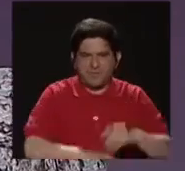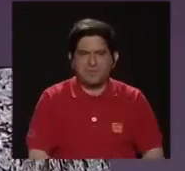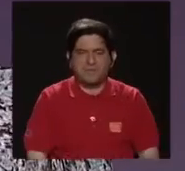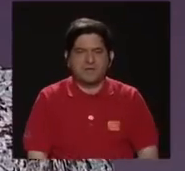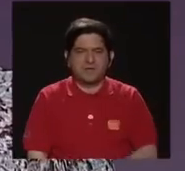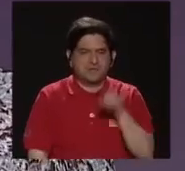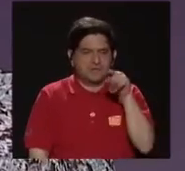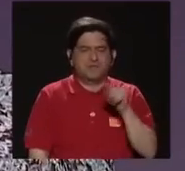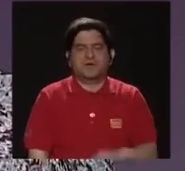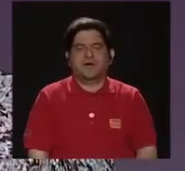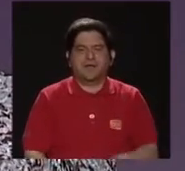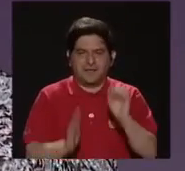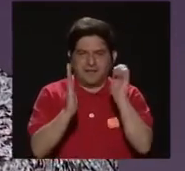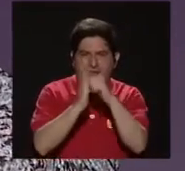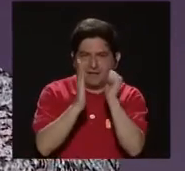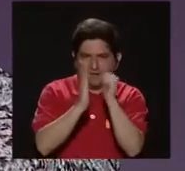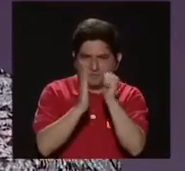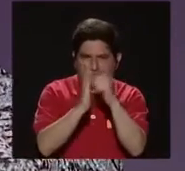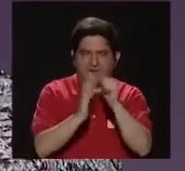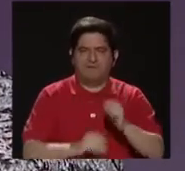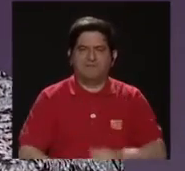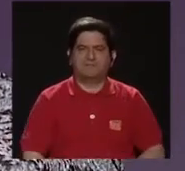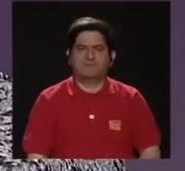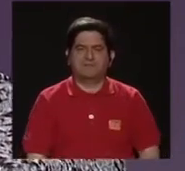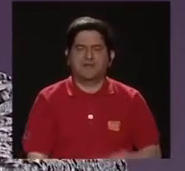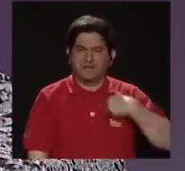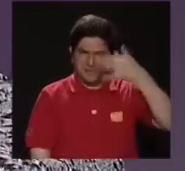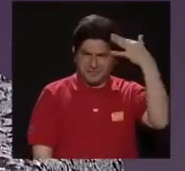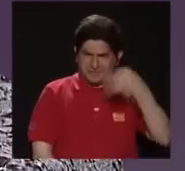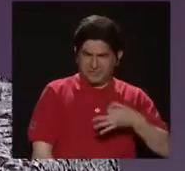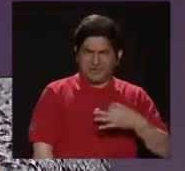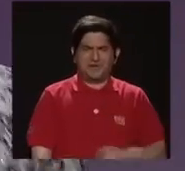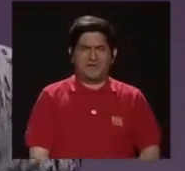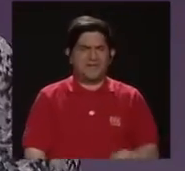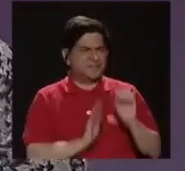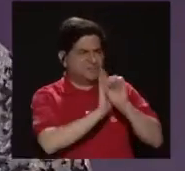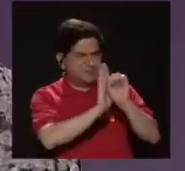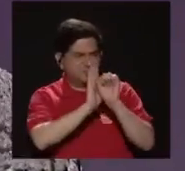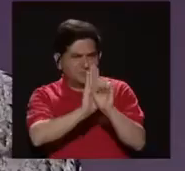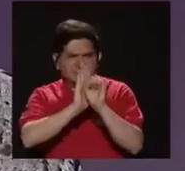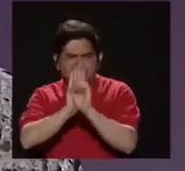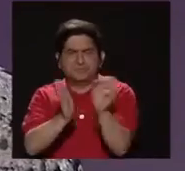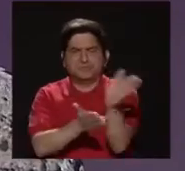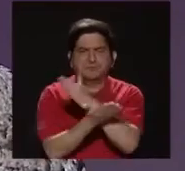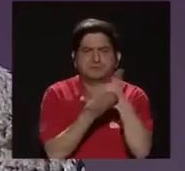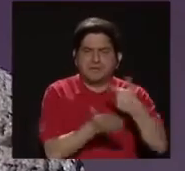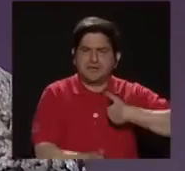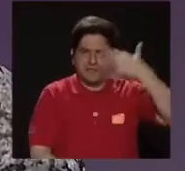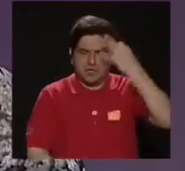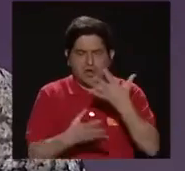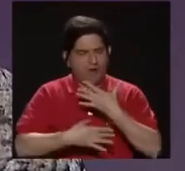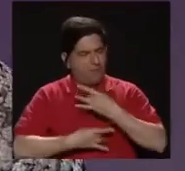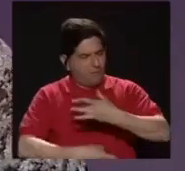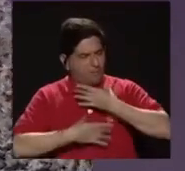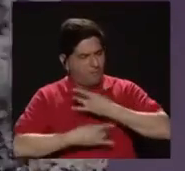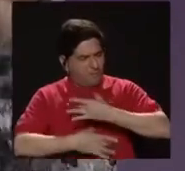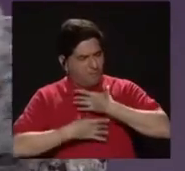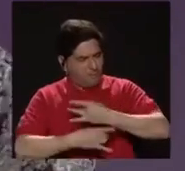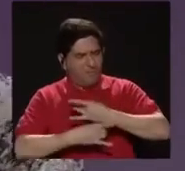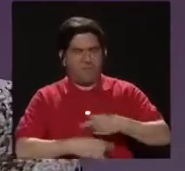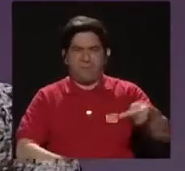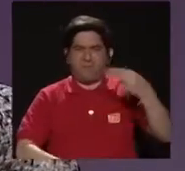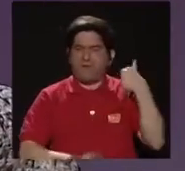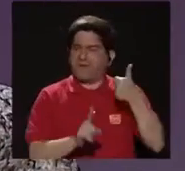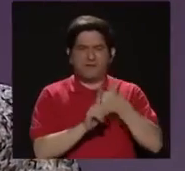puerta, está la luna de fondo. Entonces creo que todo este simbolismo es la parte que para mí es más interesante que la